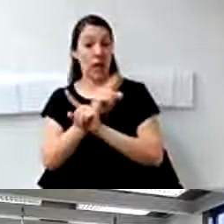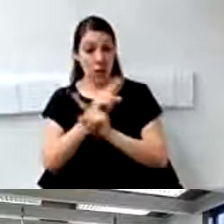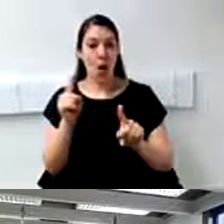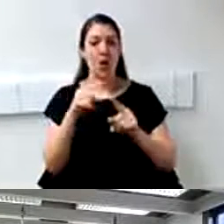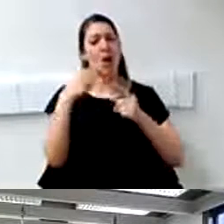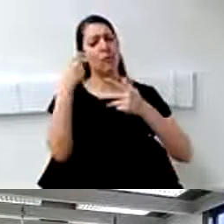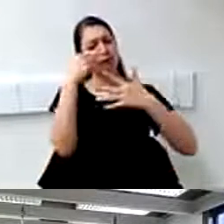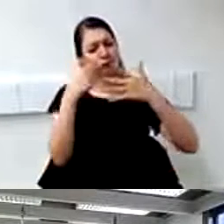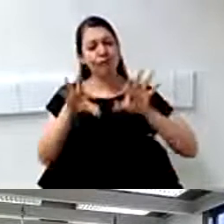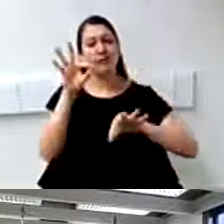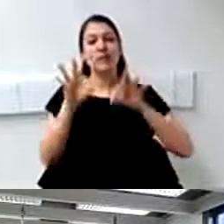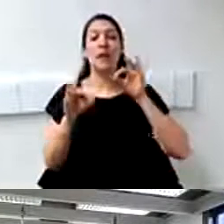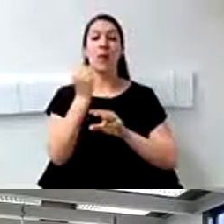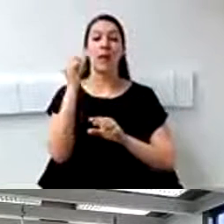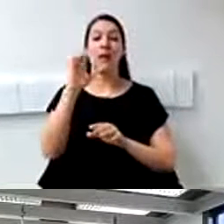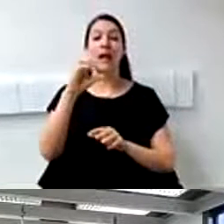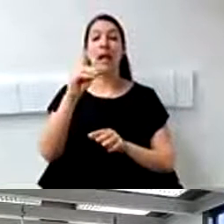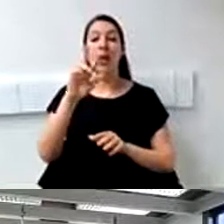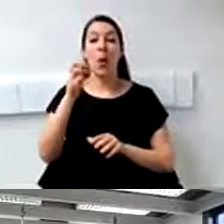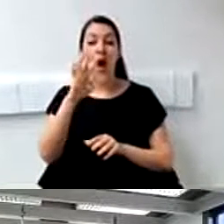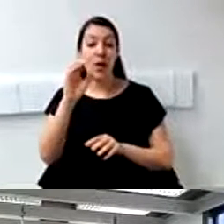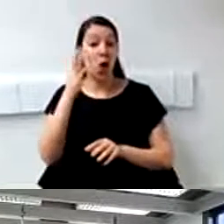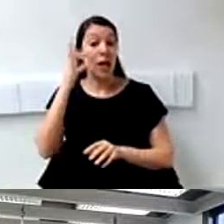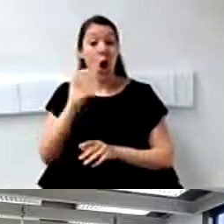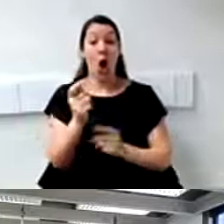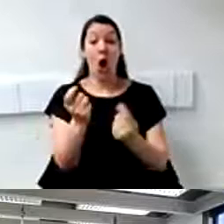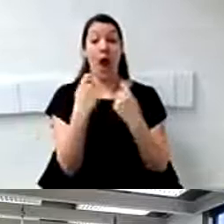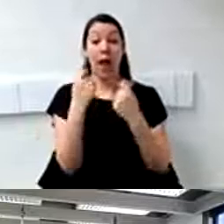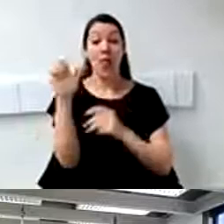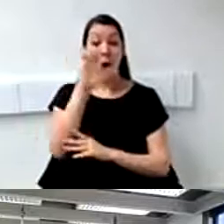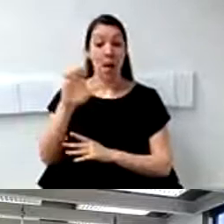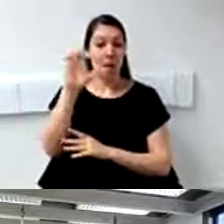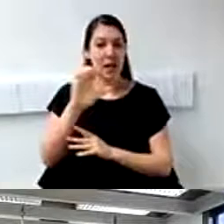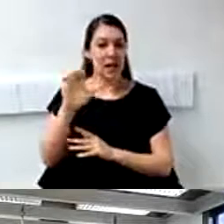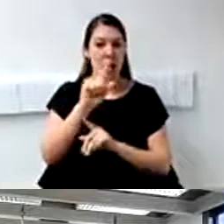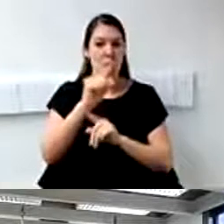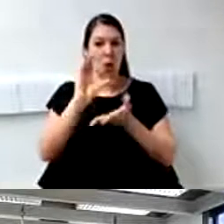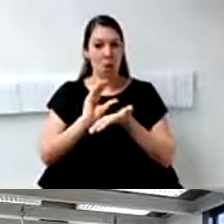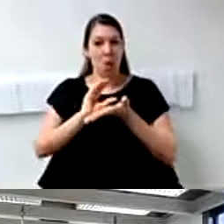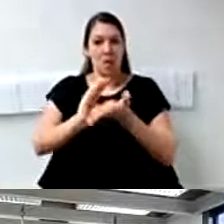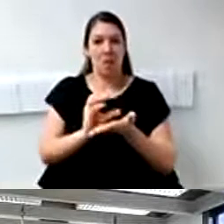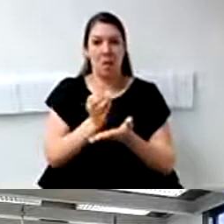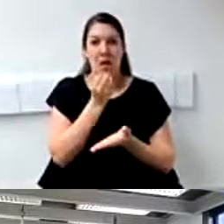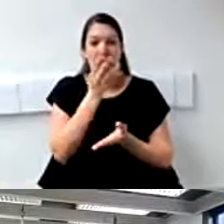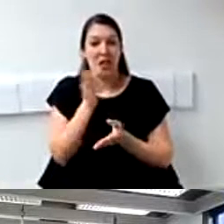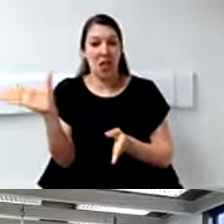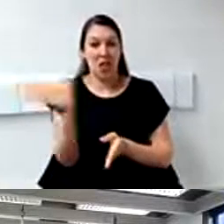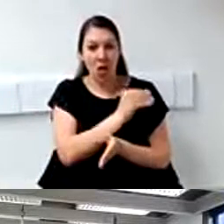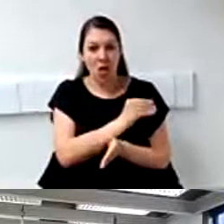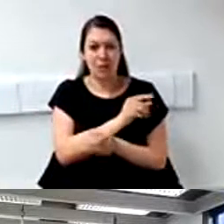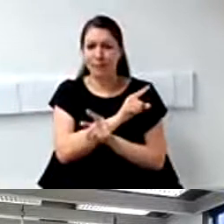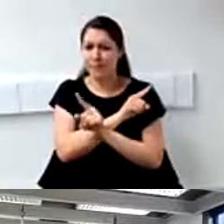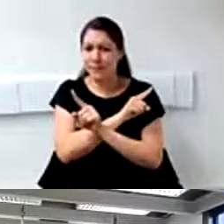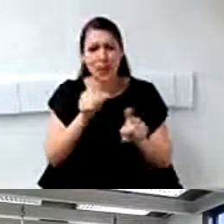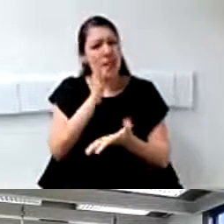significativas. Eduardo decía, creo que es gasto para la empresa y no una real y necesaria inversión por el bien de todos. Esto es un derecho de